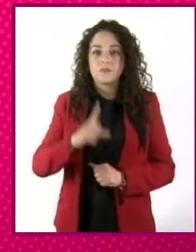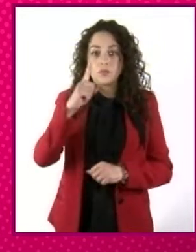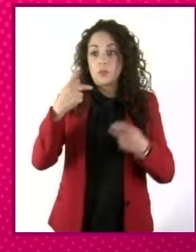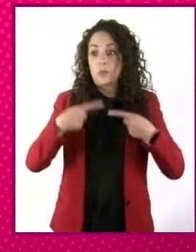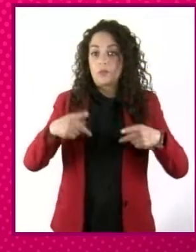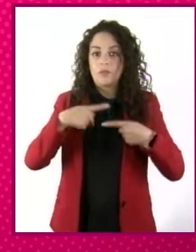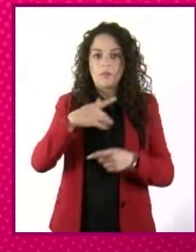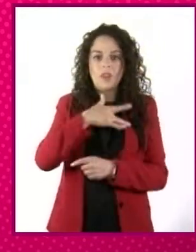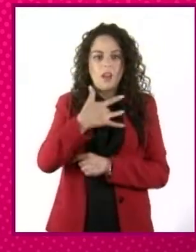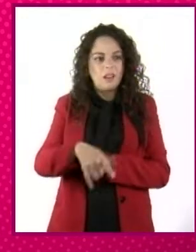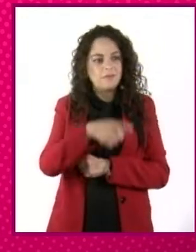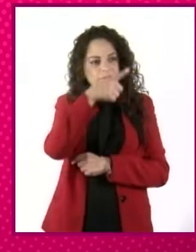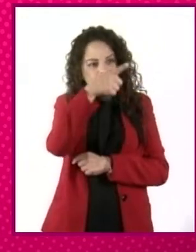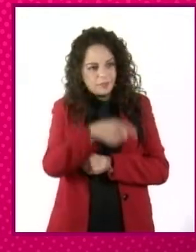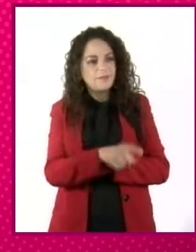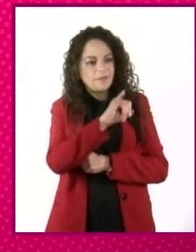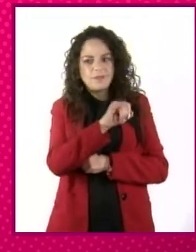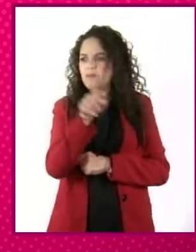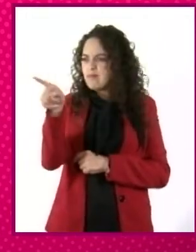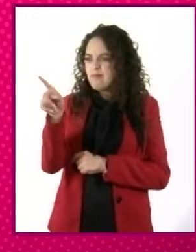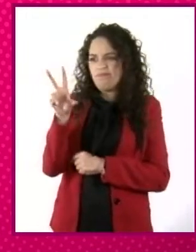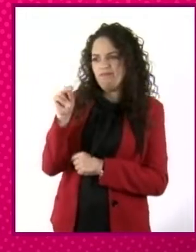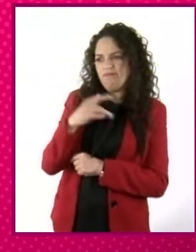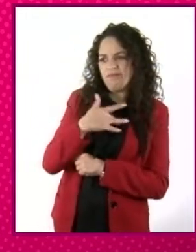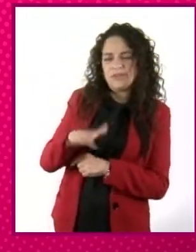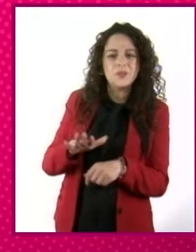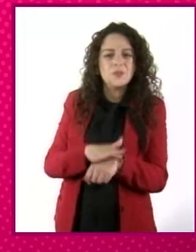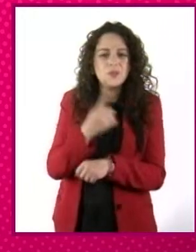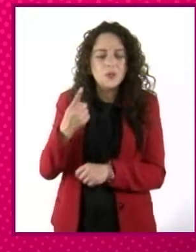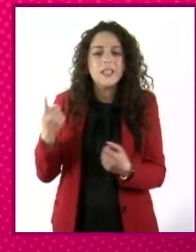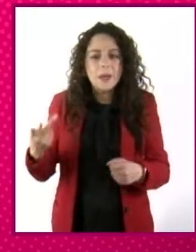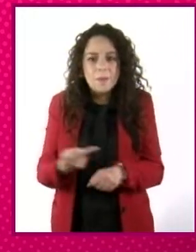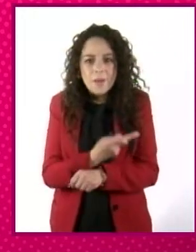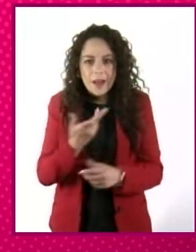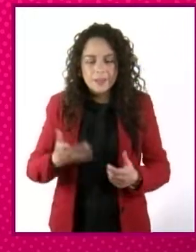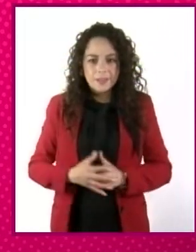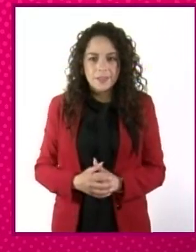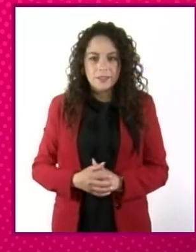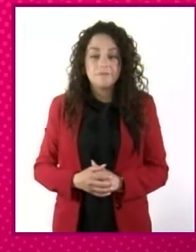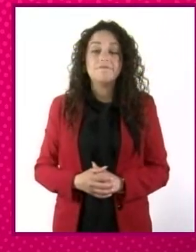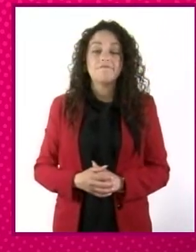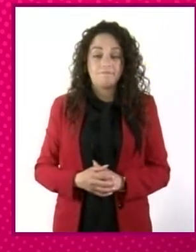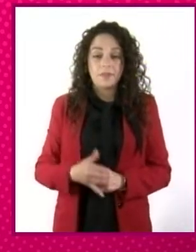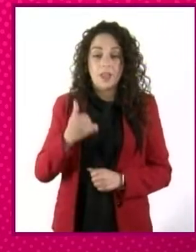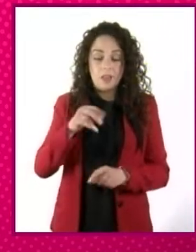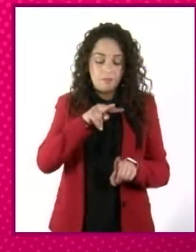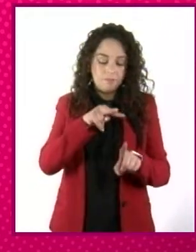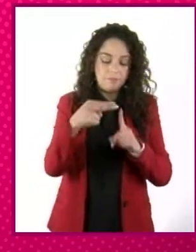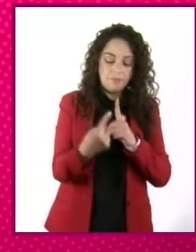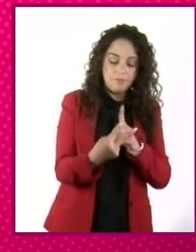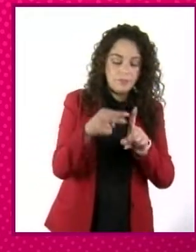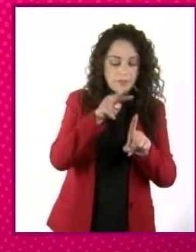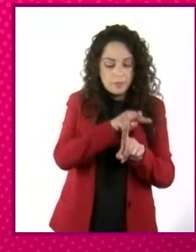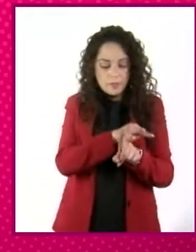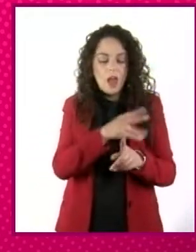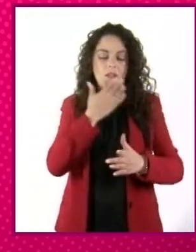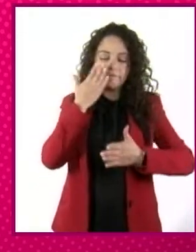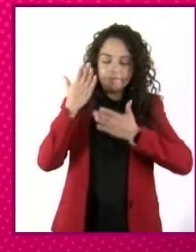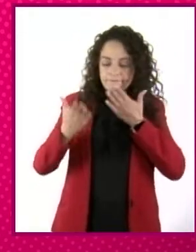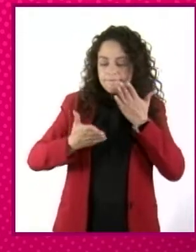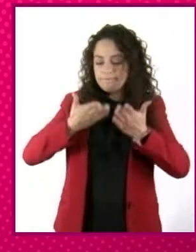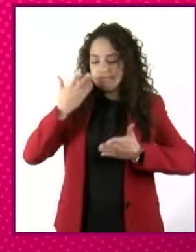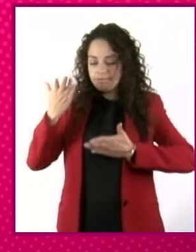no de otra? ¿Qué pasa en nuestras cogniciones cuando nos enamoramos? Y también hay perspectivas que han ido estudiando